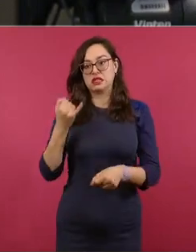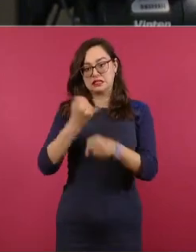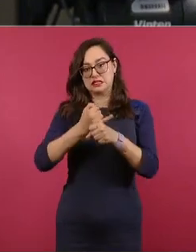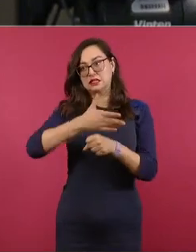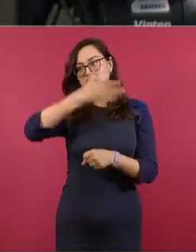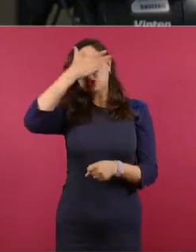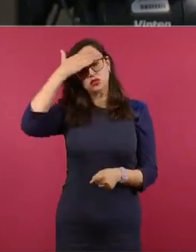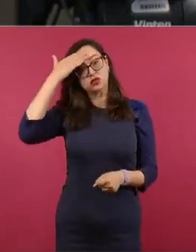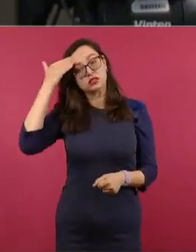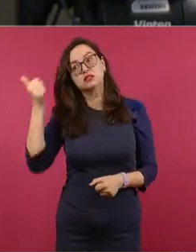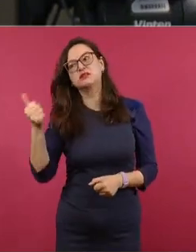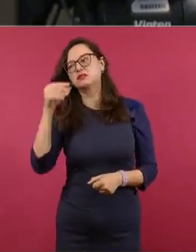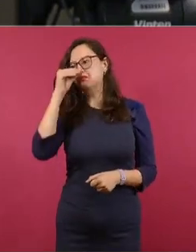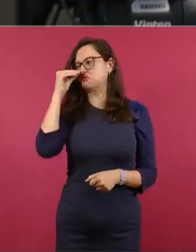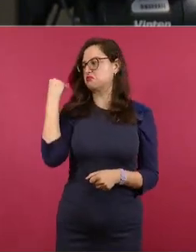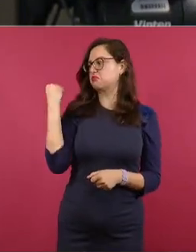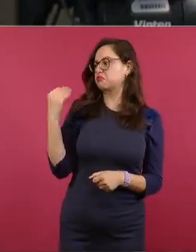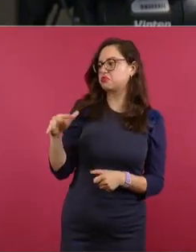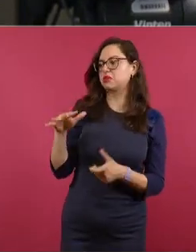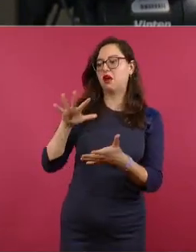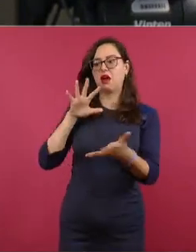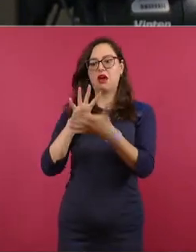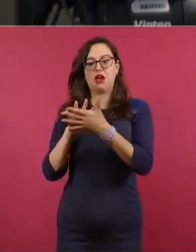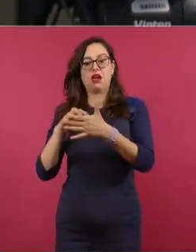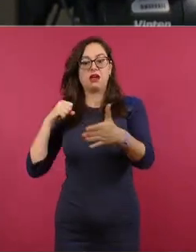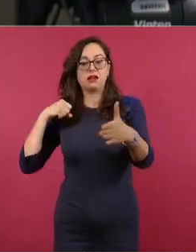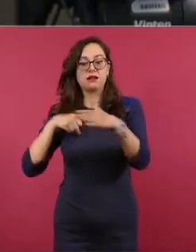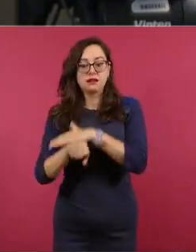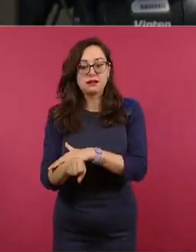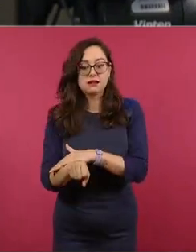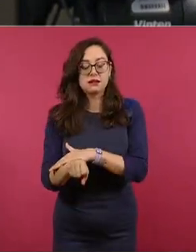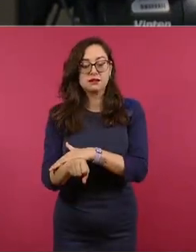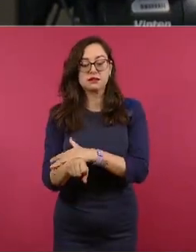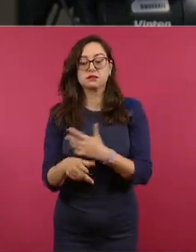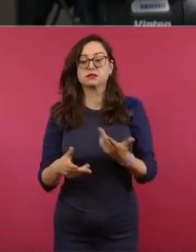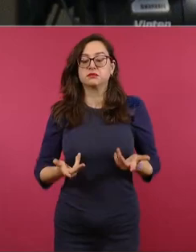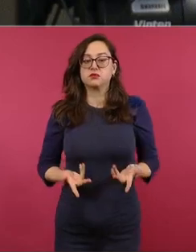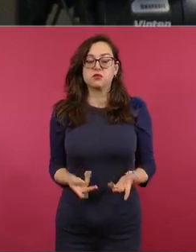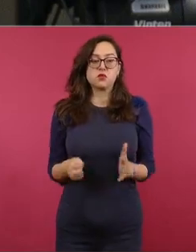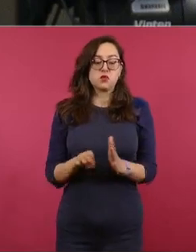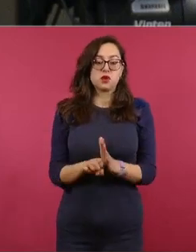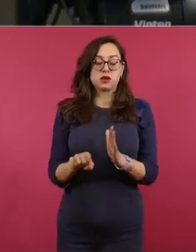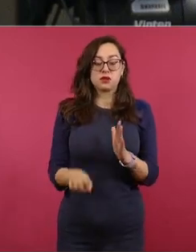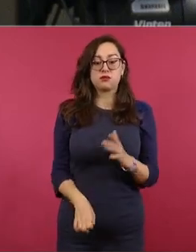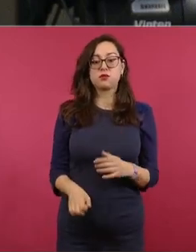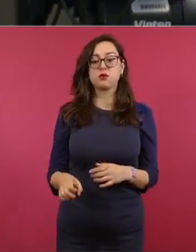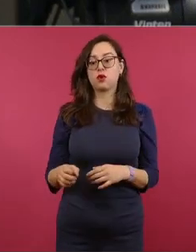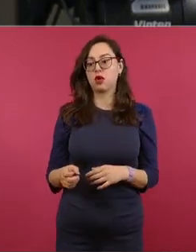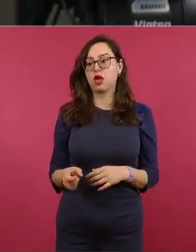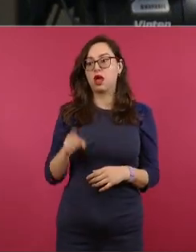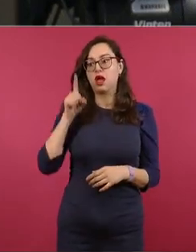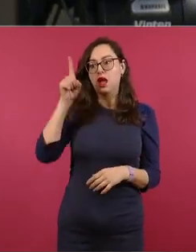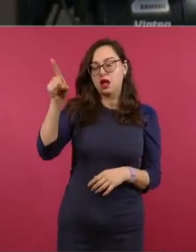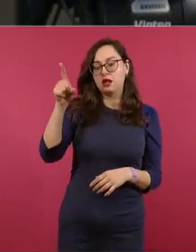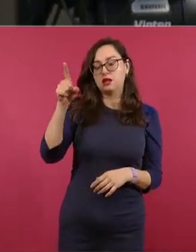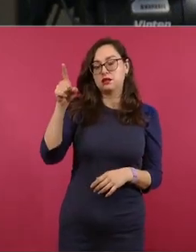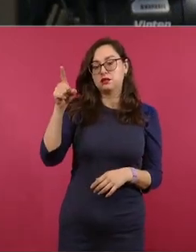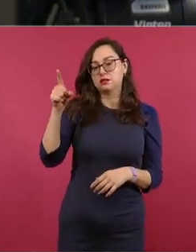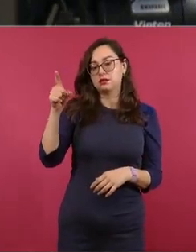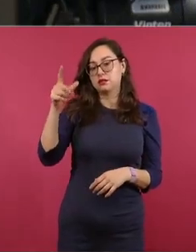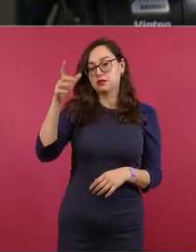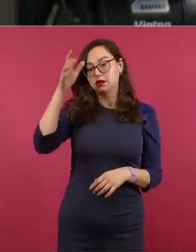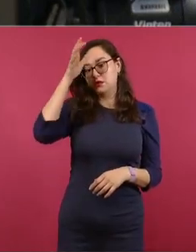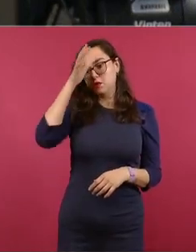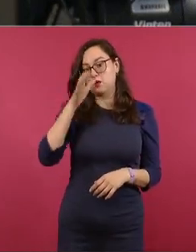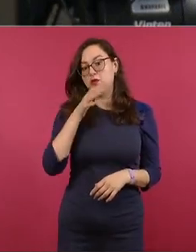están injustamente detenidos en la cárcel. Hay 12 hermanos o primos que están en Coahuila, tienen 10 años